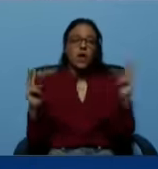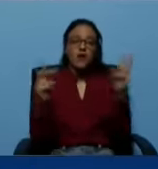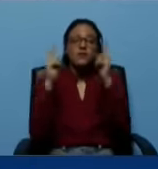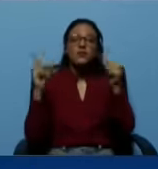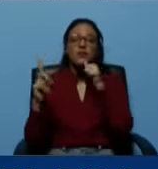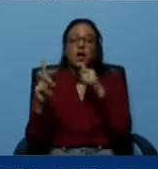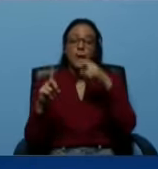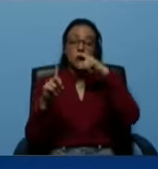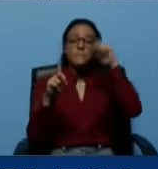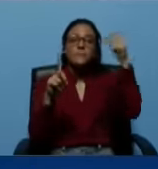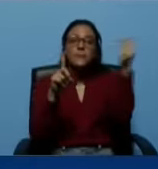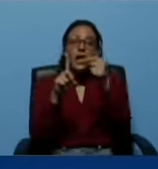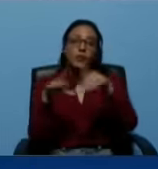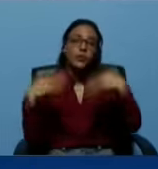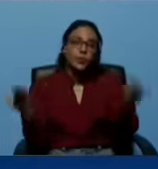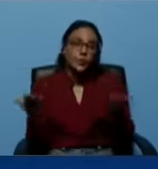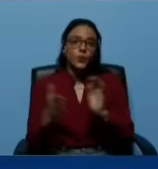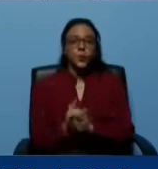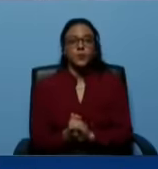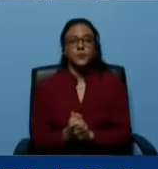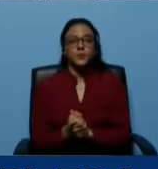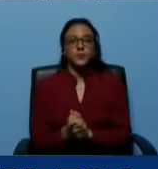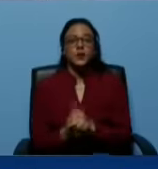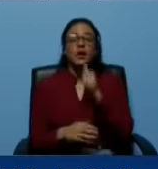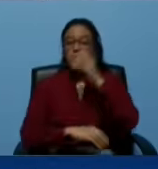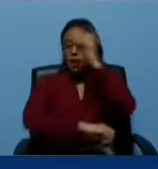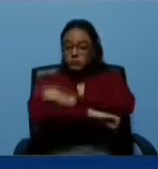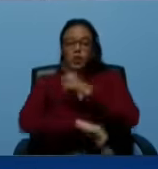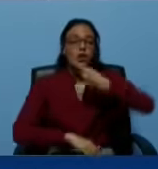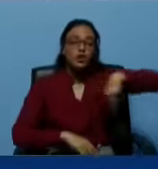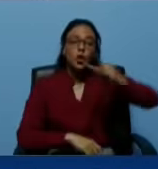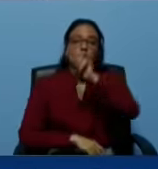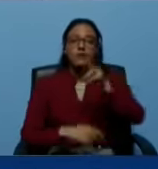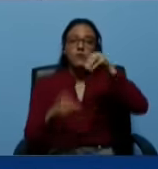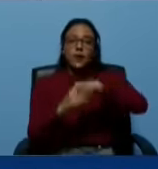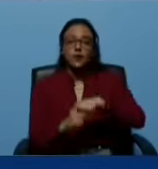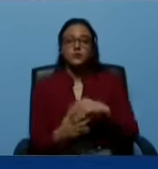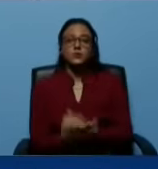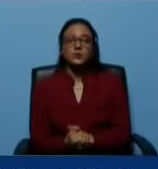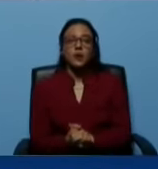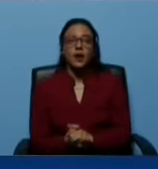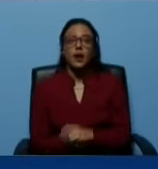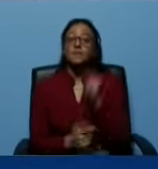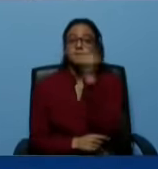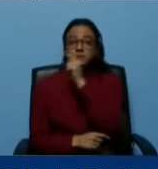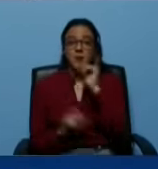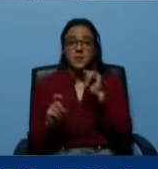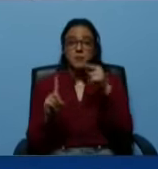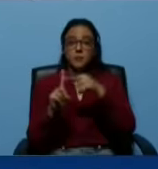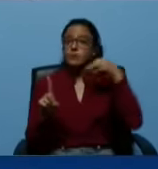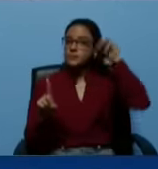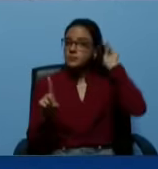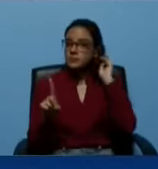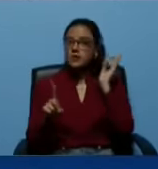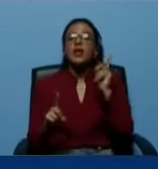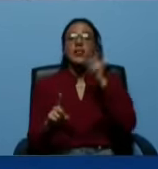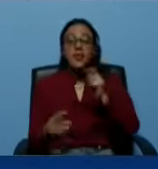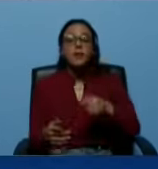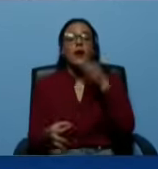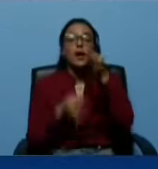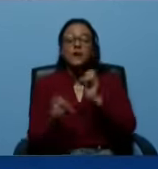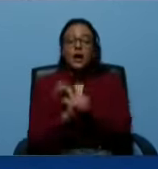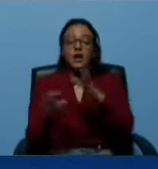Nicolás Maduro Moro, acatado por los venezolanos y las venezolanas. Ella, yo creo que tiene que rendirle cuentas a la